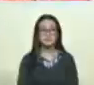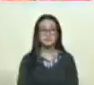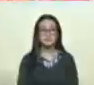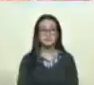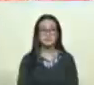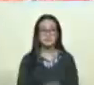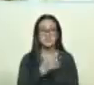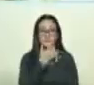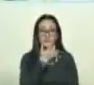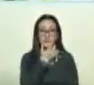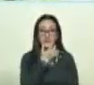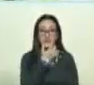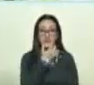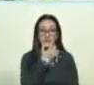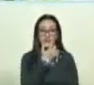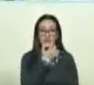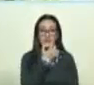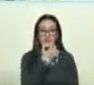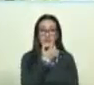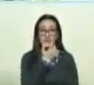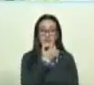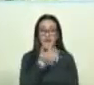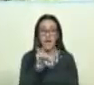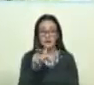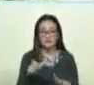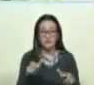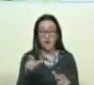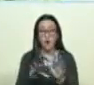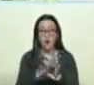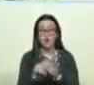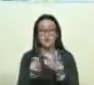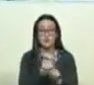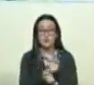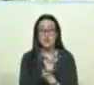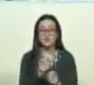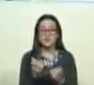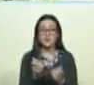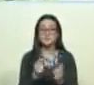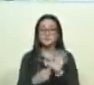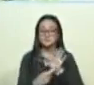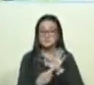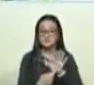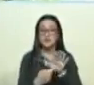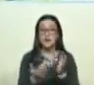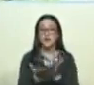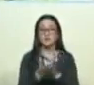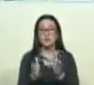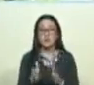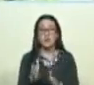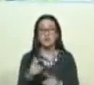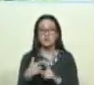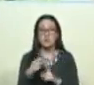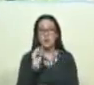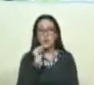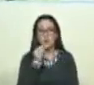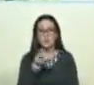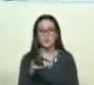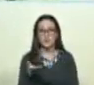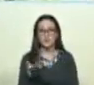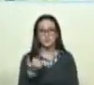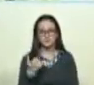Tenemos aquí presentes a los constituyentes de los estudiantes y la juventud. Quiero